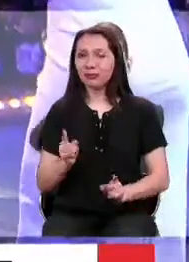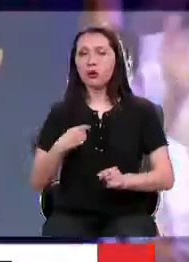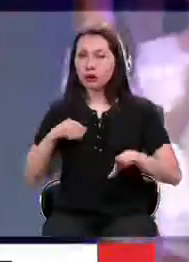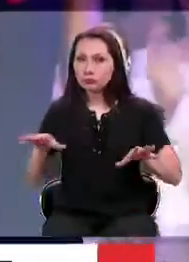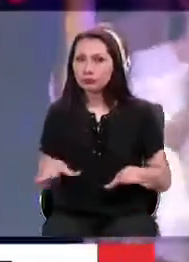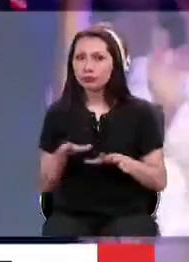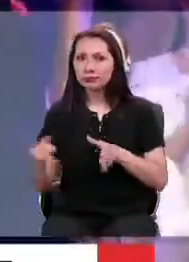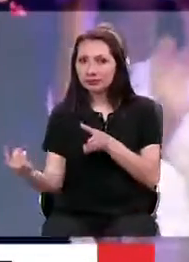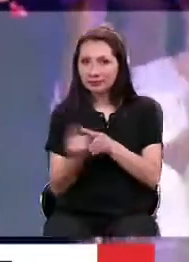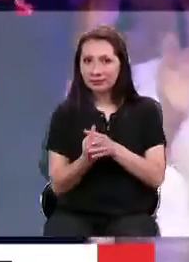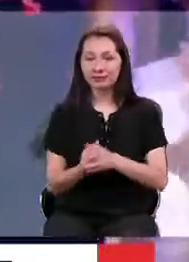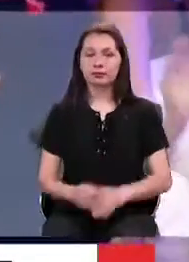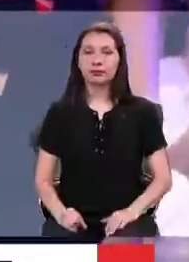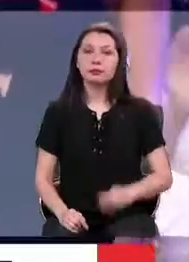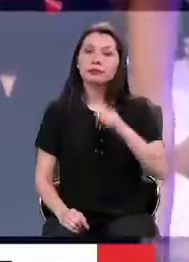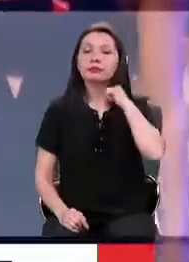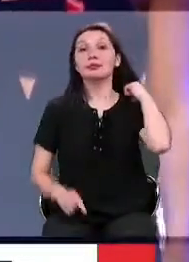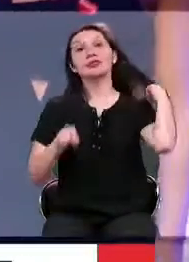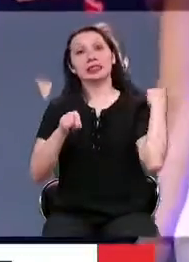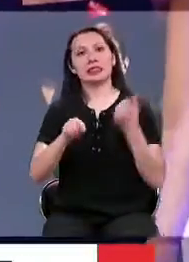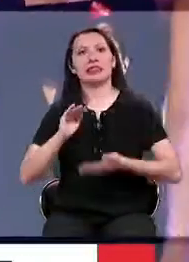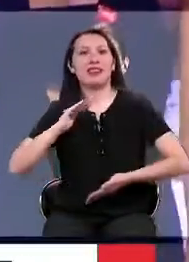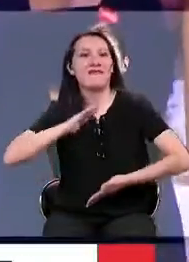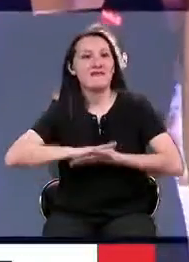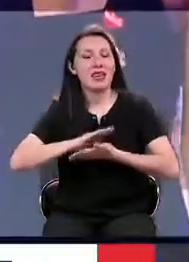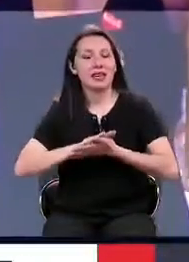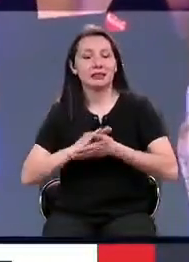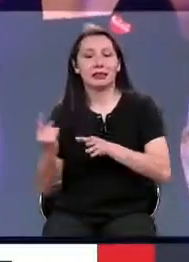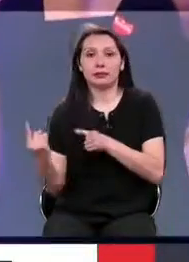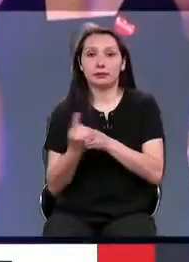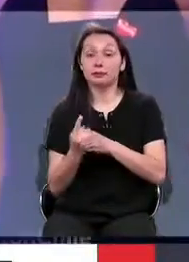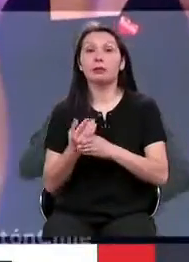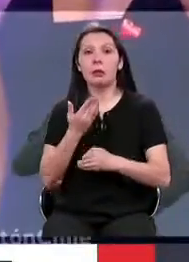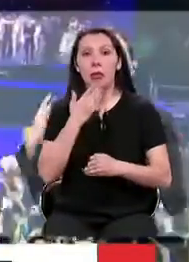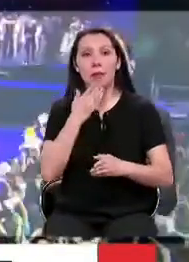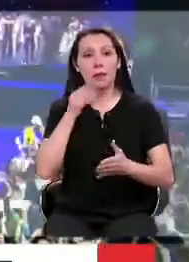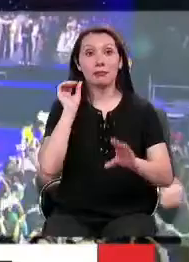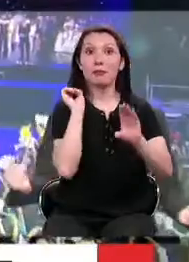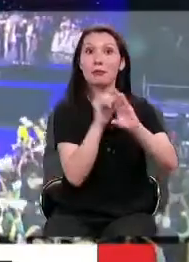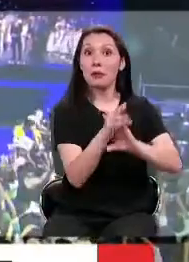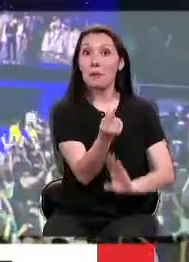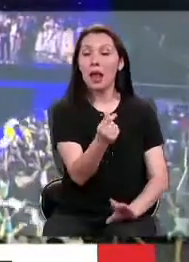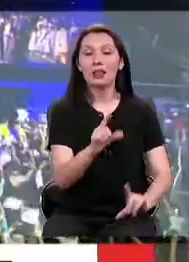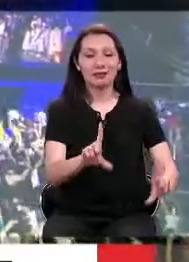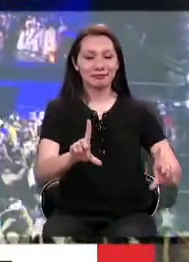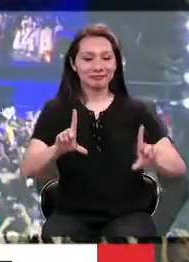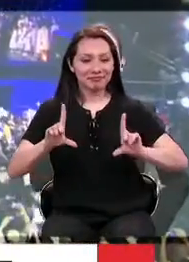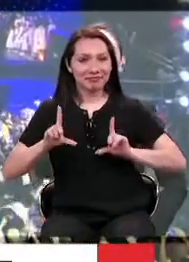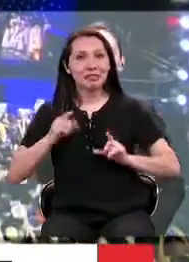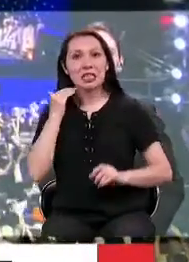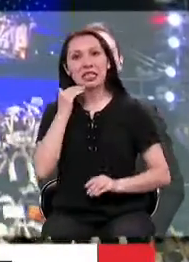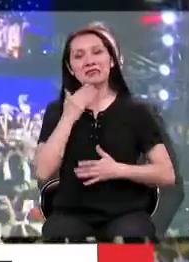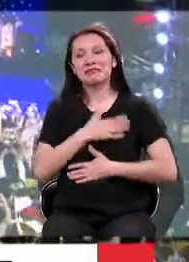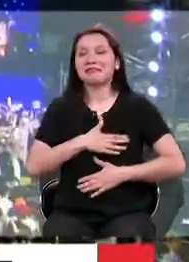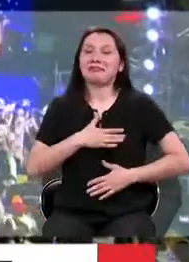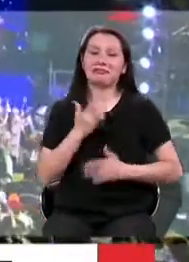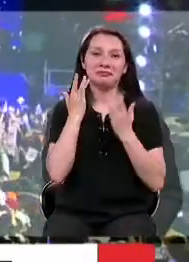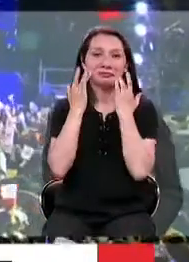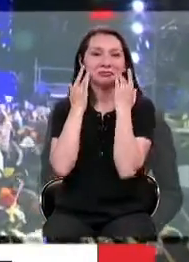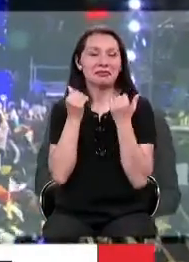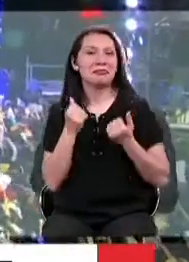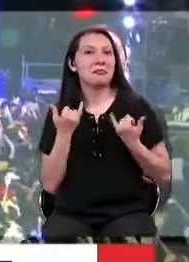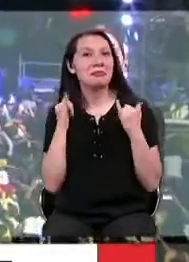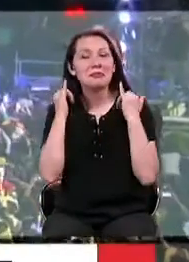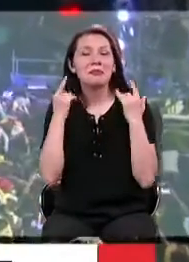de la campaña. Es hacerse parte de una fiesta, van a recibir un diploma, los niños lo van a pasar bien, van a vivir efectivamente